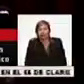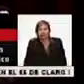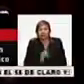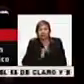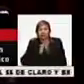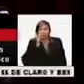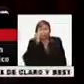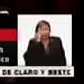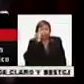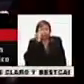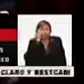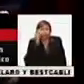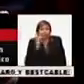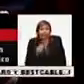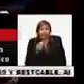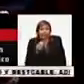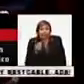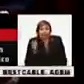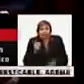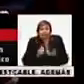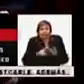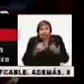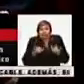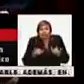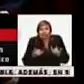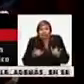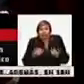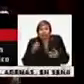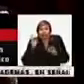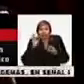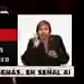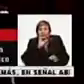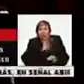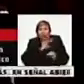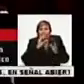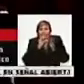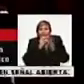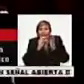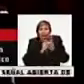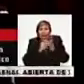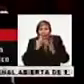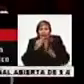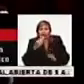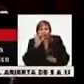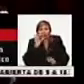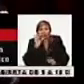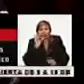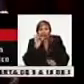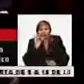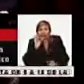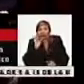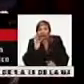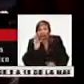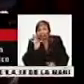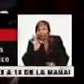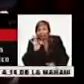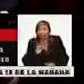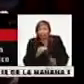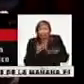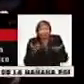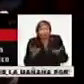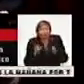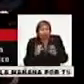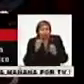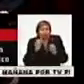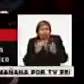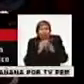Yo no sé cómo hasta ahora no reivindicamos la Constitución de 1979, haciendo de